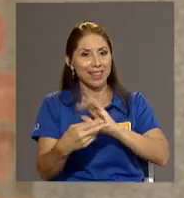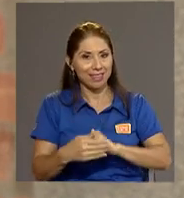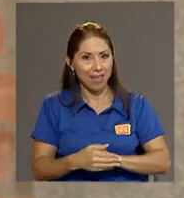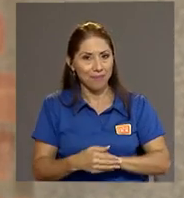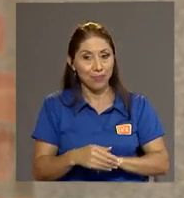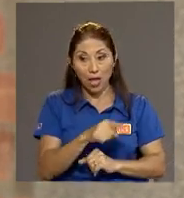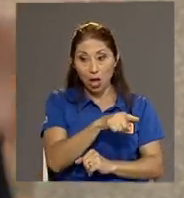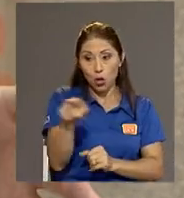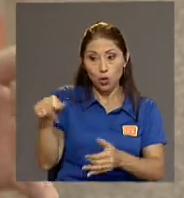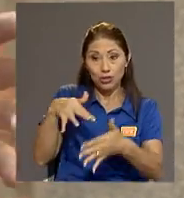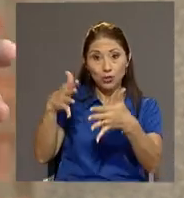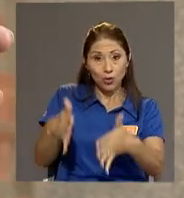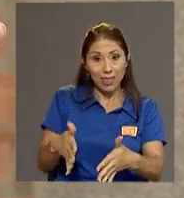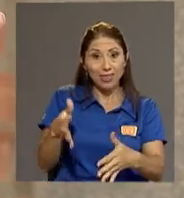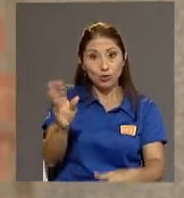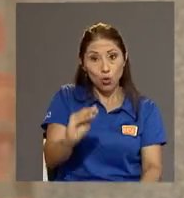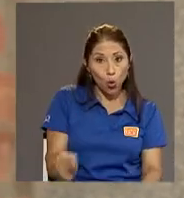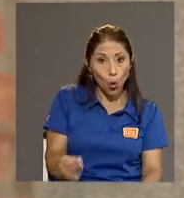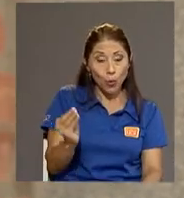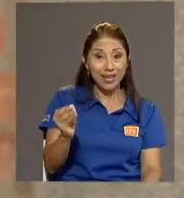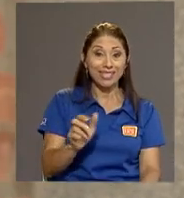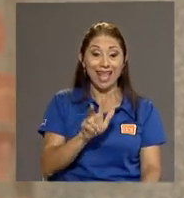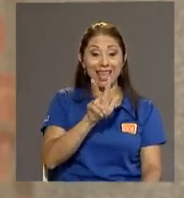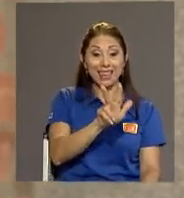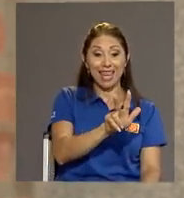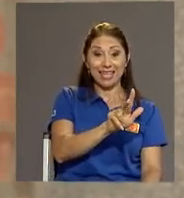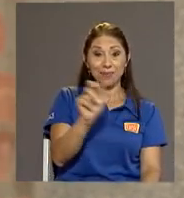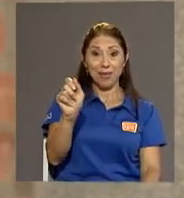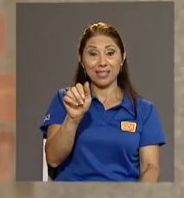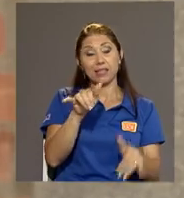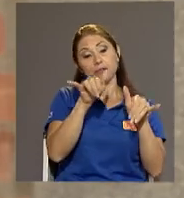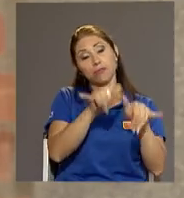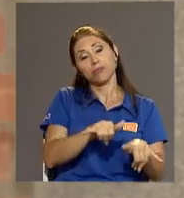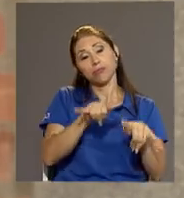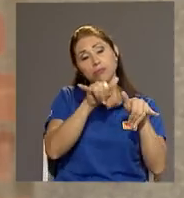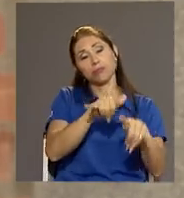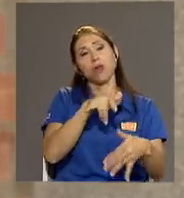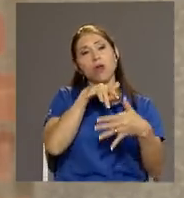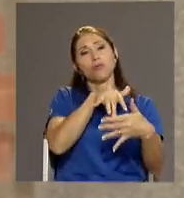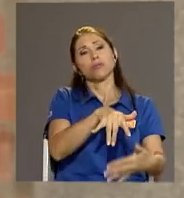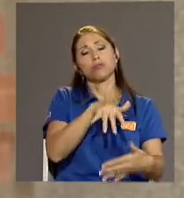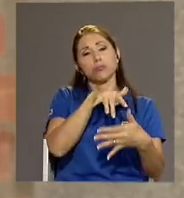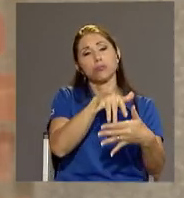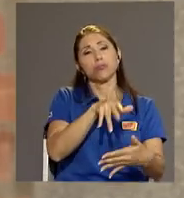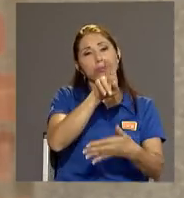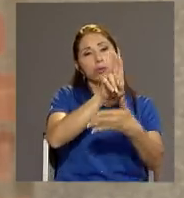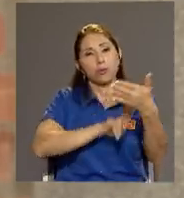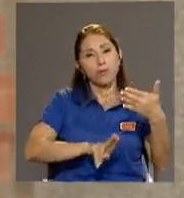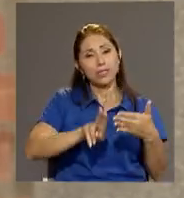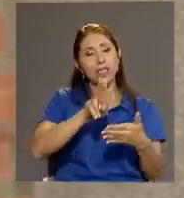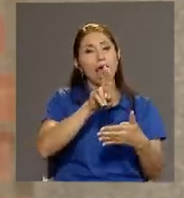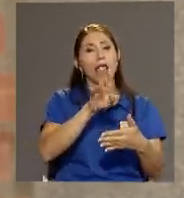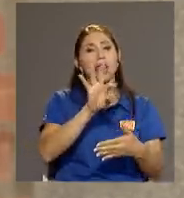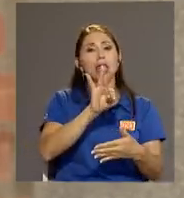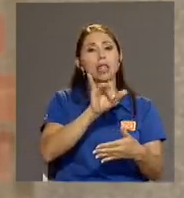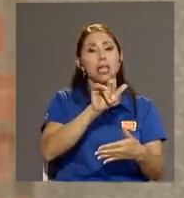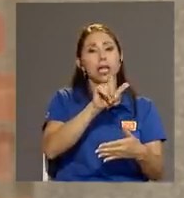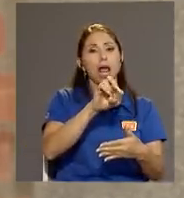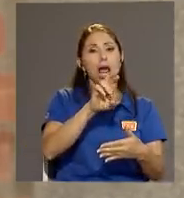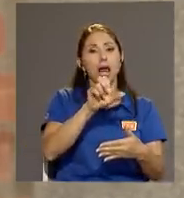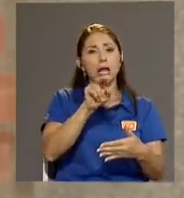Son jóvenes que 3 meses están en Tilarán estudiando todas las dificultades de